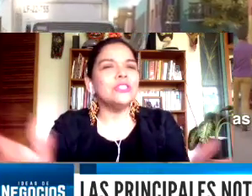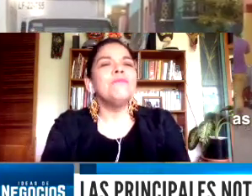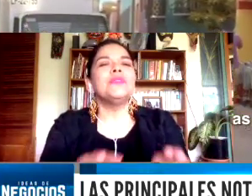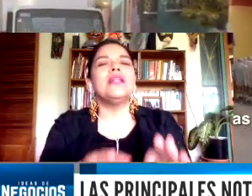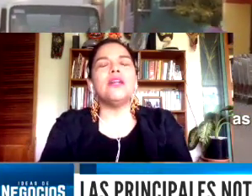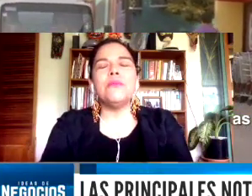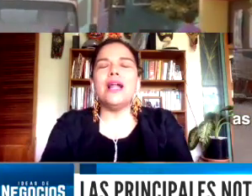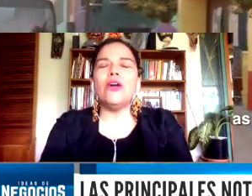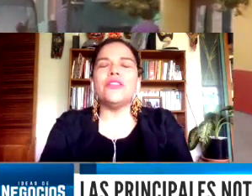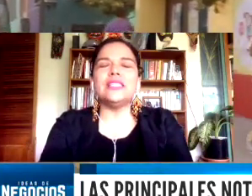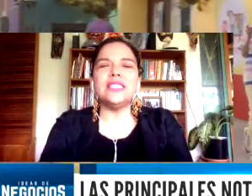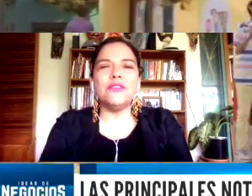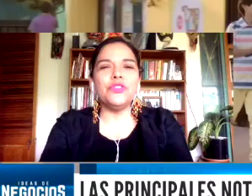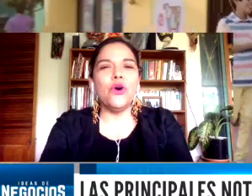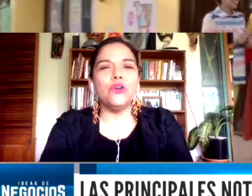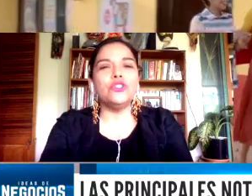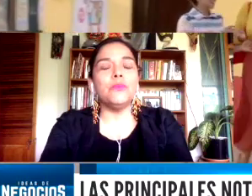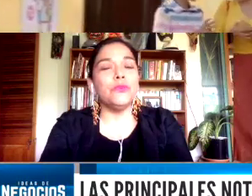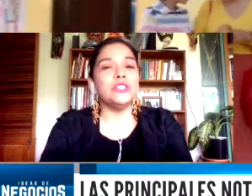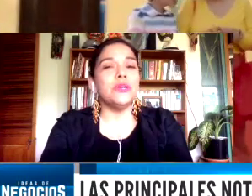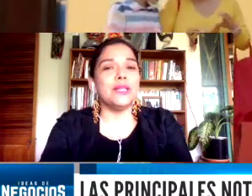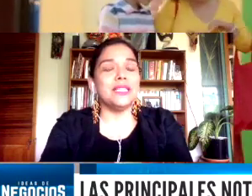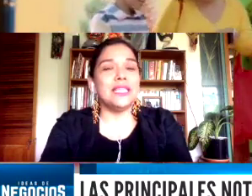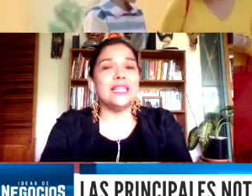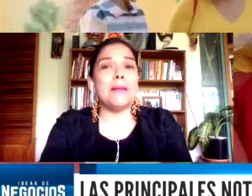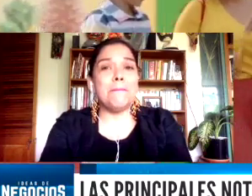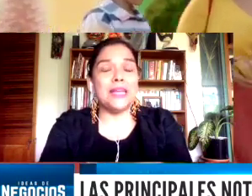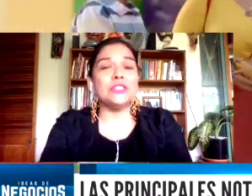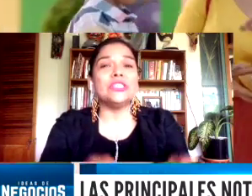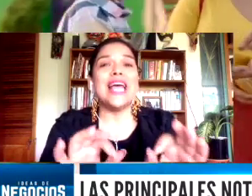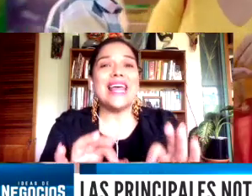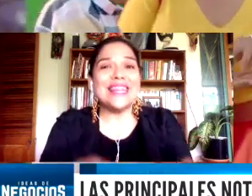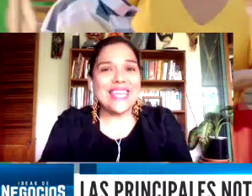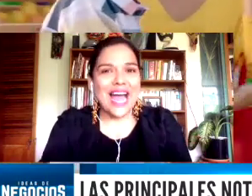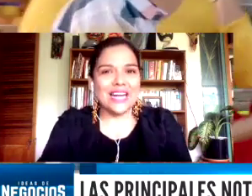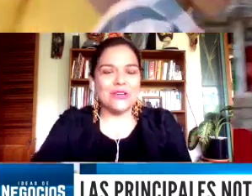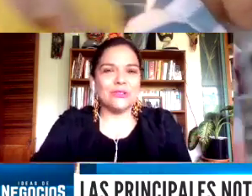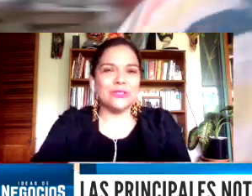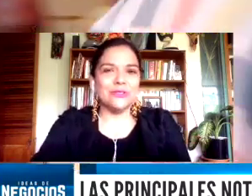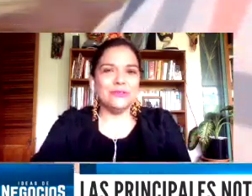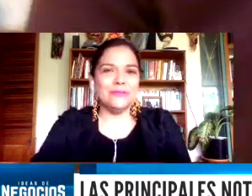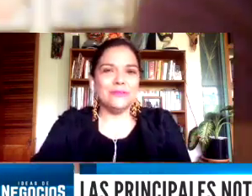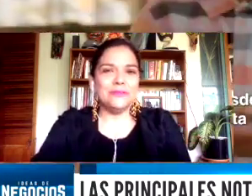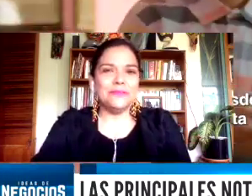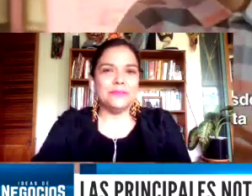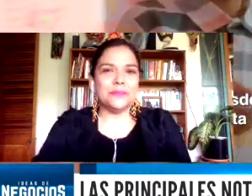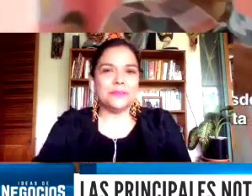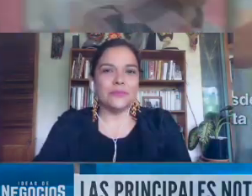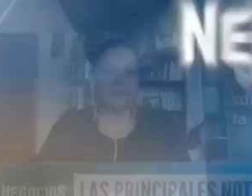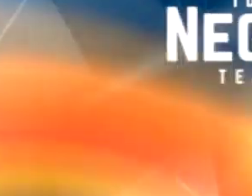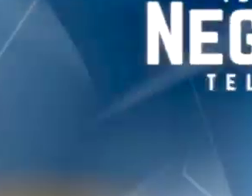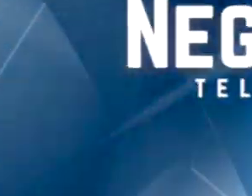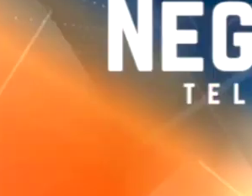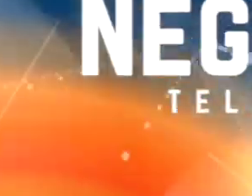entre otros, tendrá un valor de 108.57 pesos diarios.